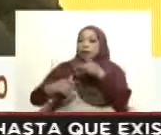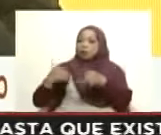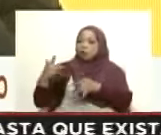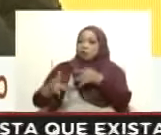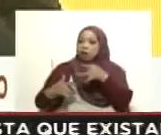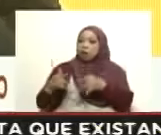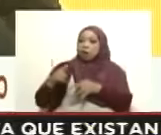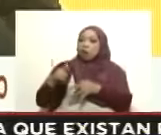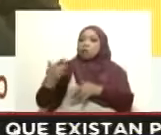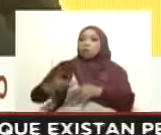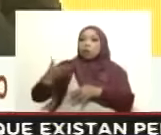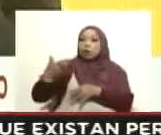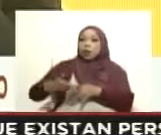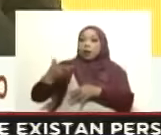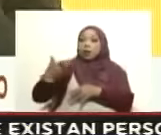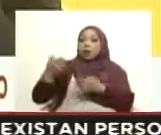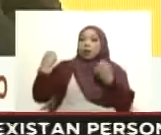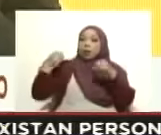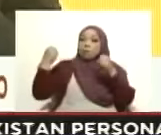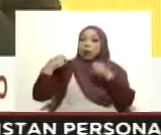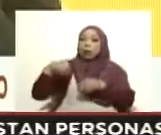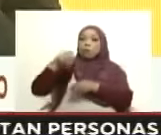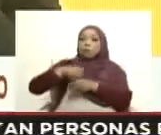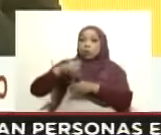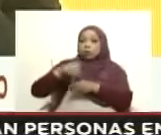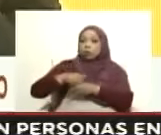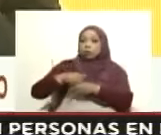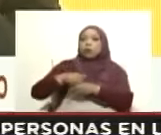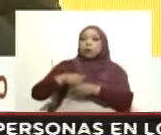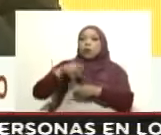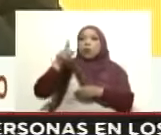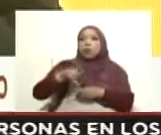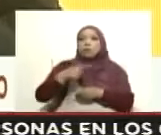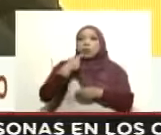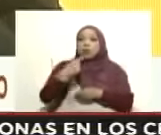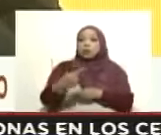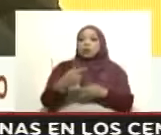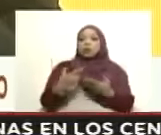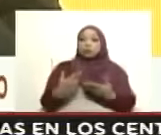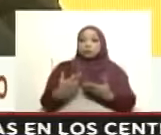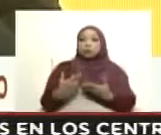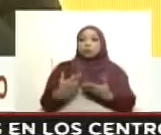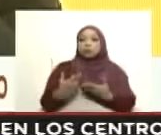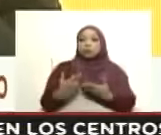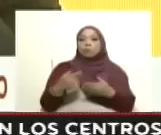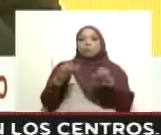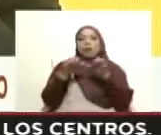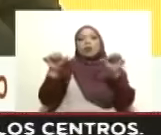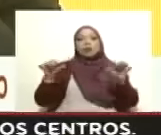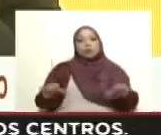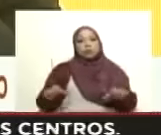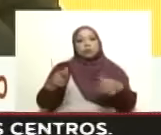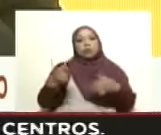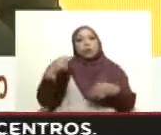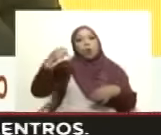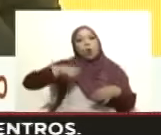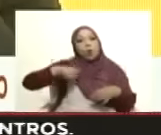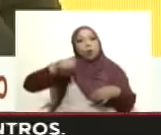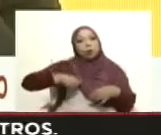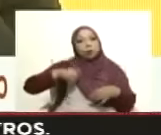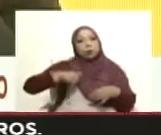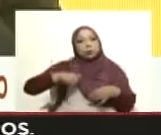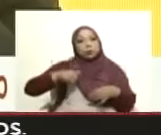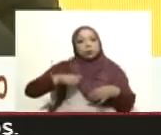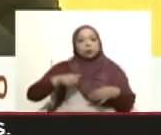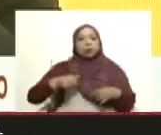supuesto No era ninguna elección sino que era el simulacro pero tenemos que decir que al simulacro de hoy que